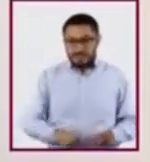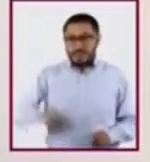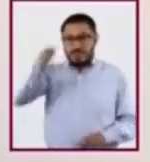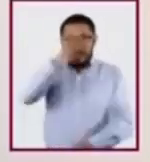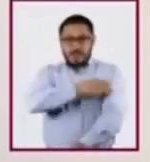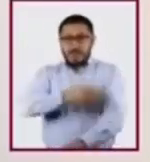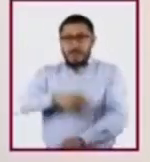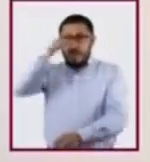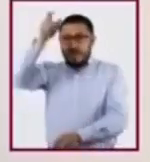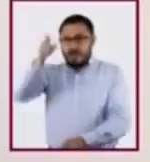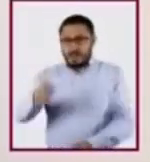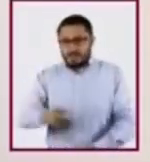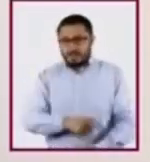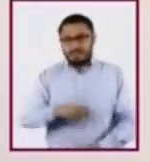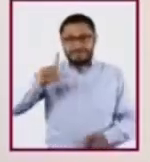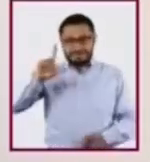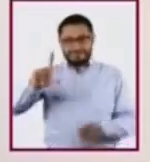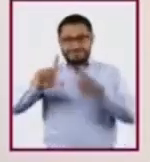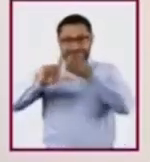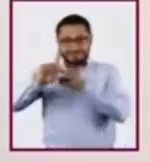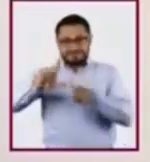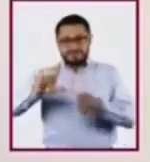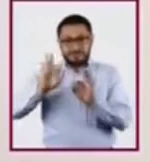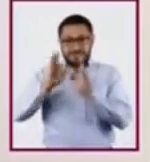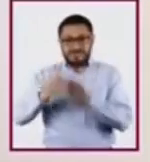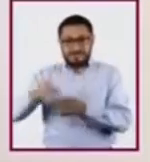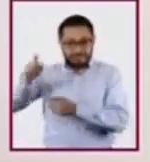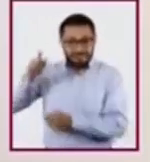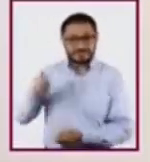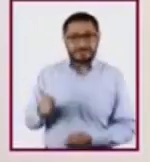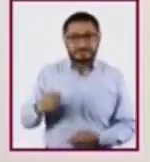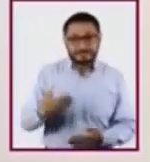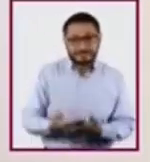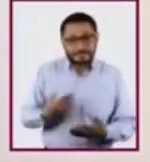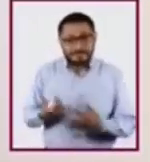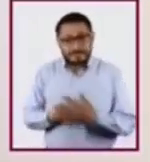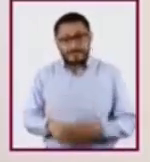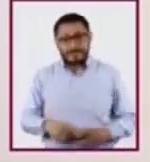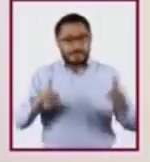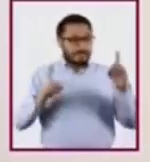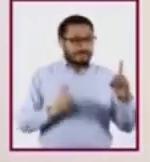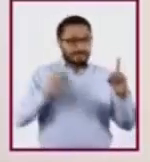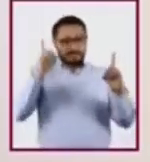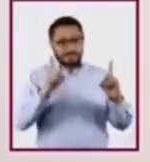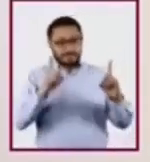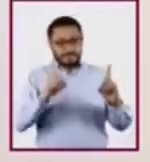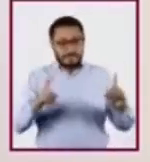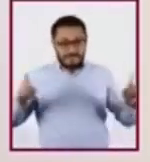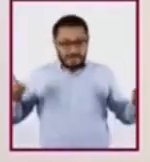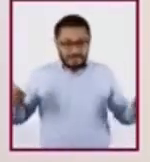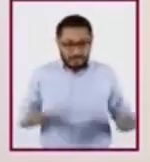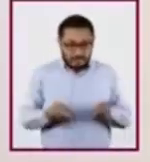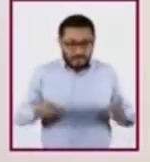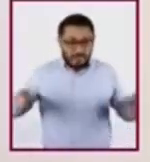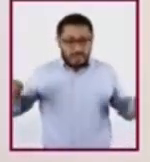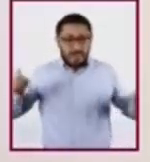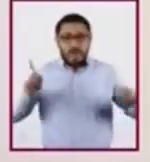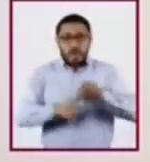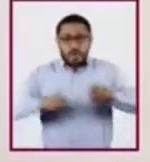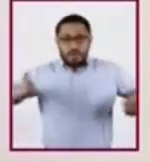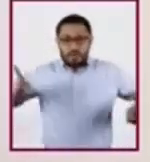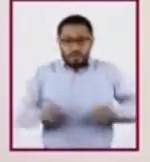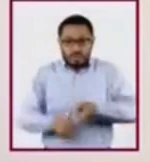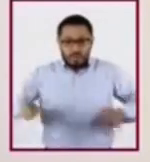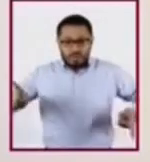comenzar se colocan 2 jugadores de cada equipo en el centro de la cancha, golpeando 3 veces sus bastones entre